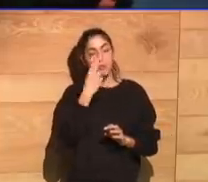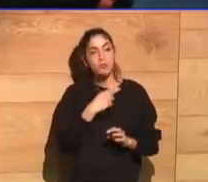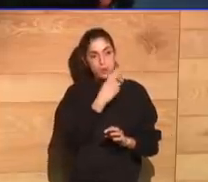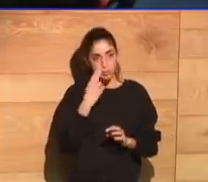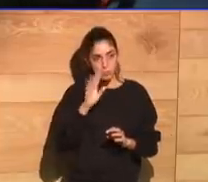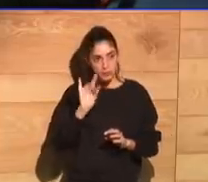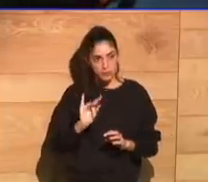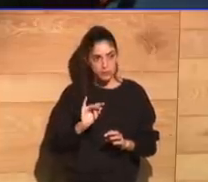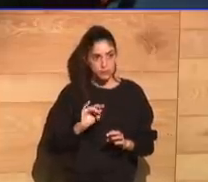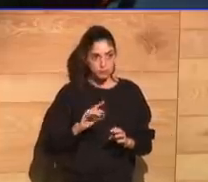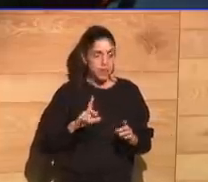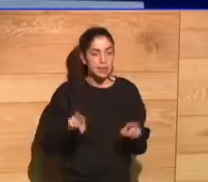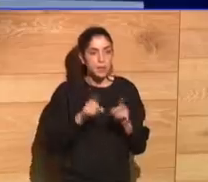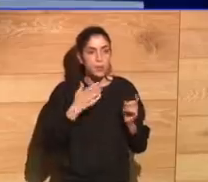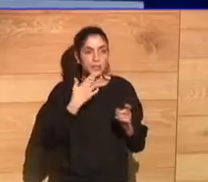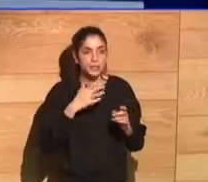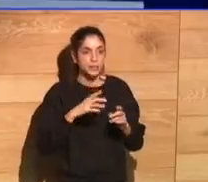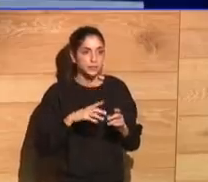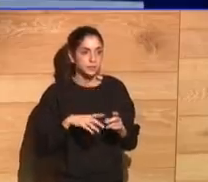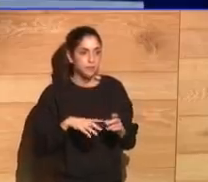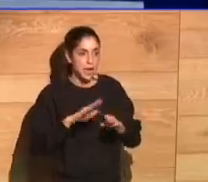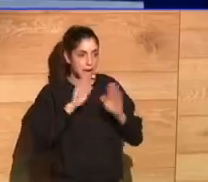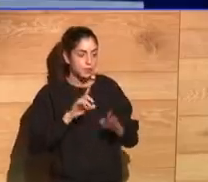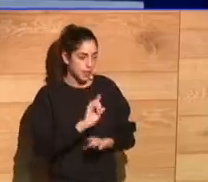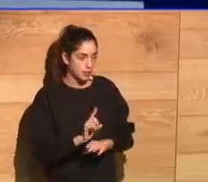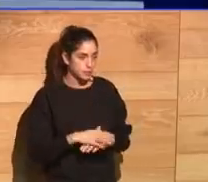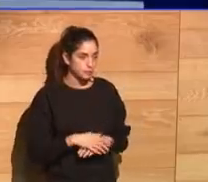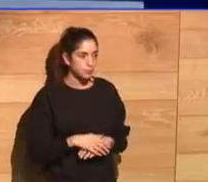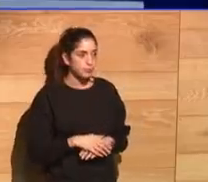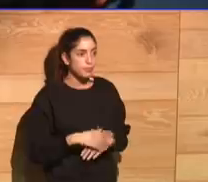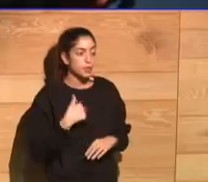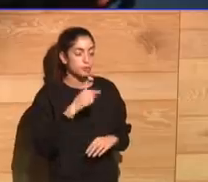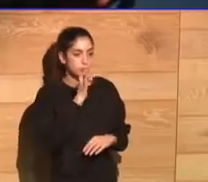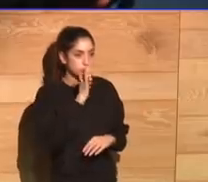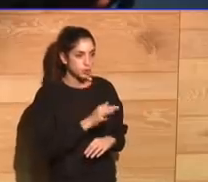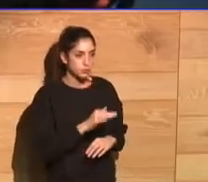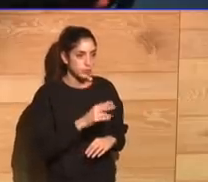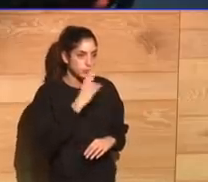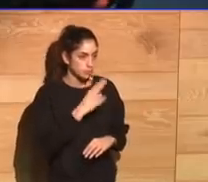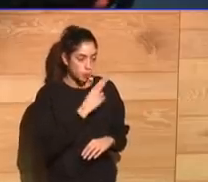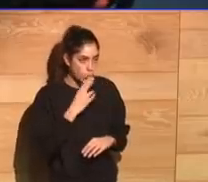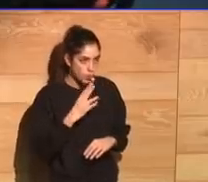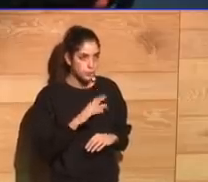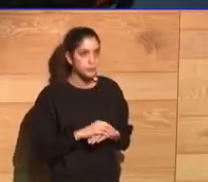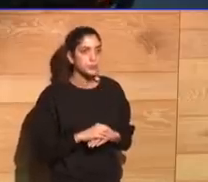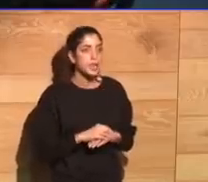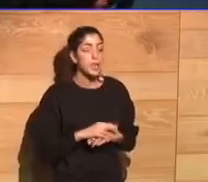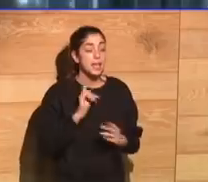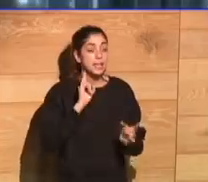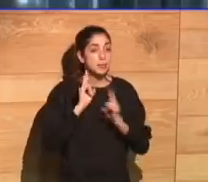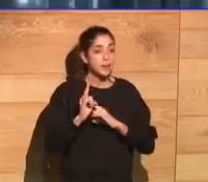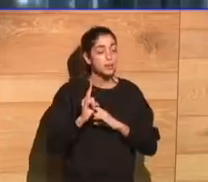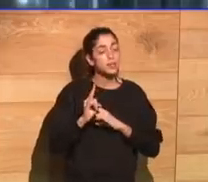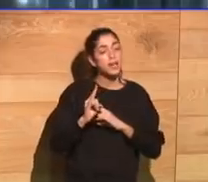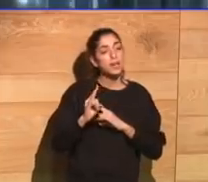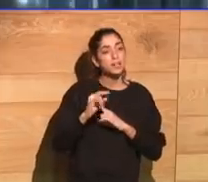Y Christopher Reeve dijo... Por estas. Por estas. Llamaron a Dave Prowse, al